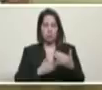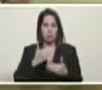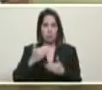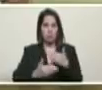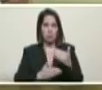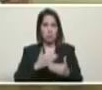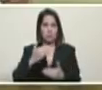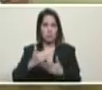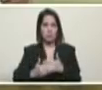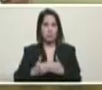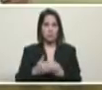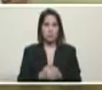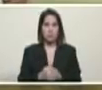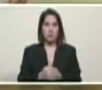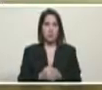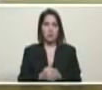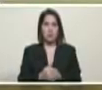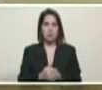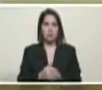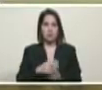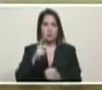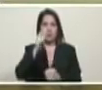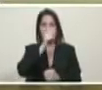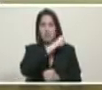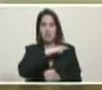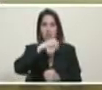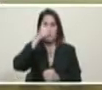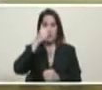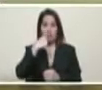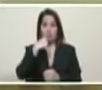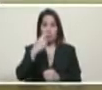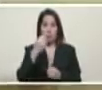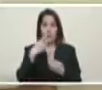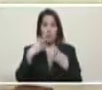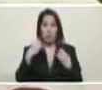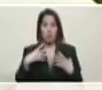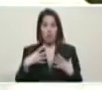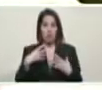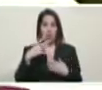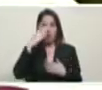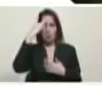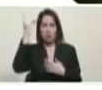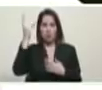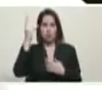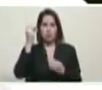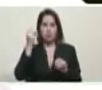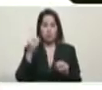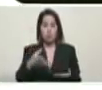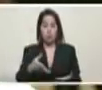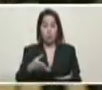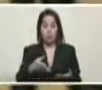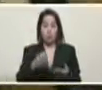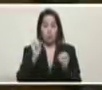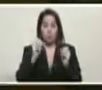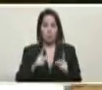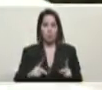Teniente Coronel Bastidas Mejía, como usted acaba de decir, muy bien, Dios nos dio una oportunidad aquel 4 de agosto.